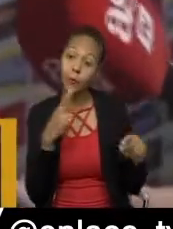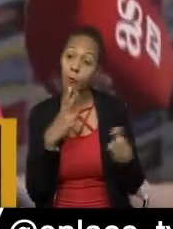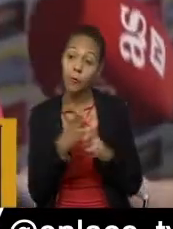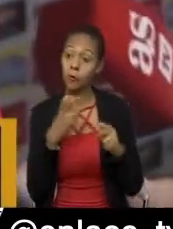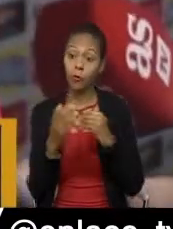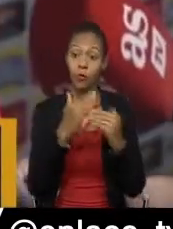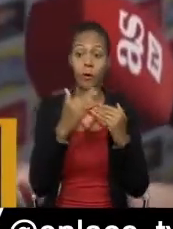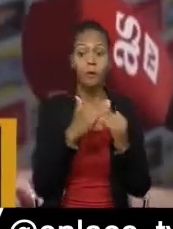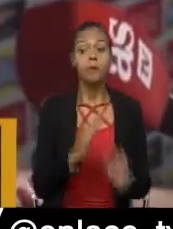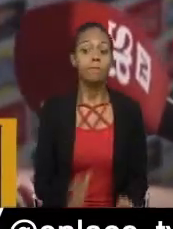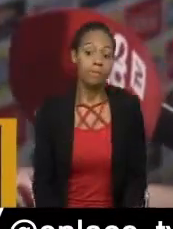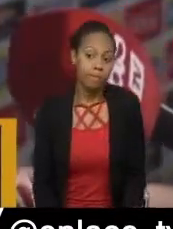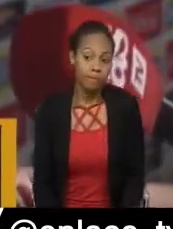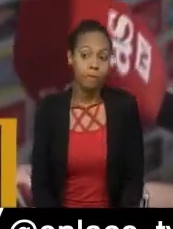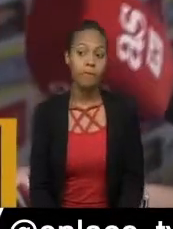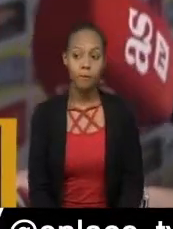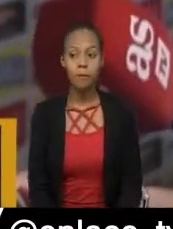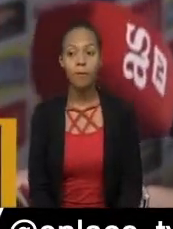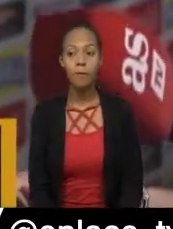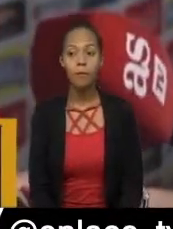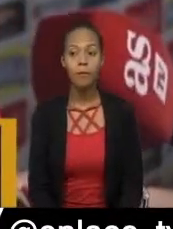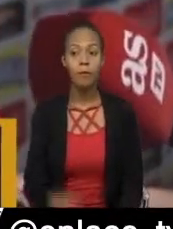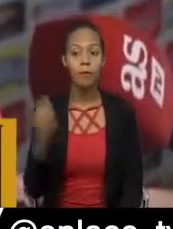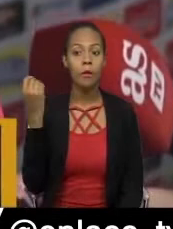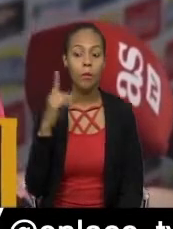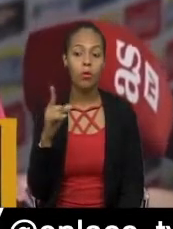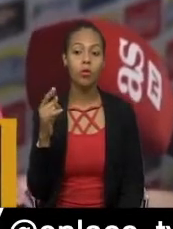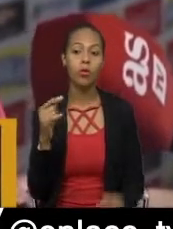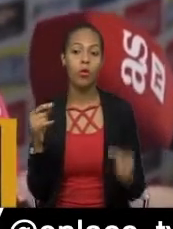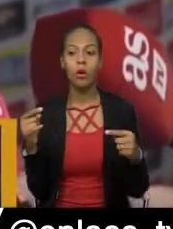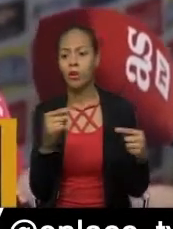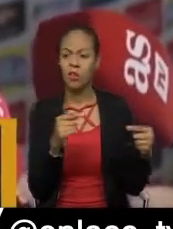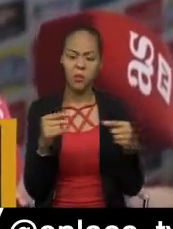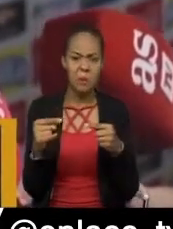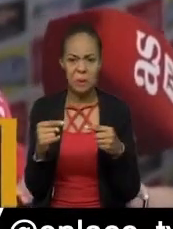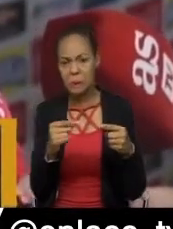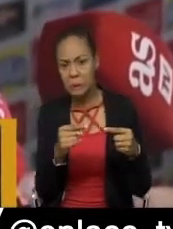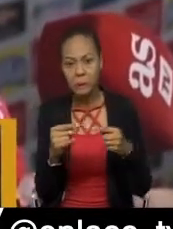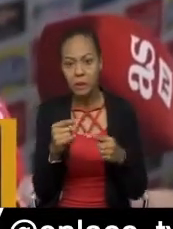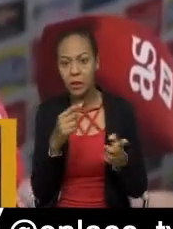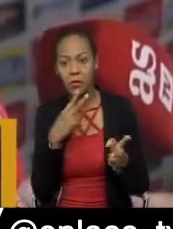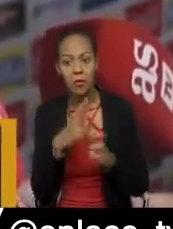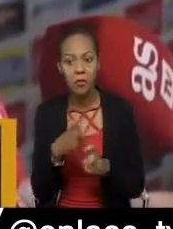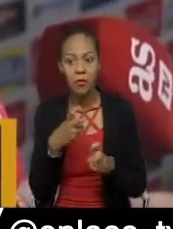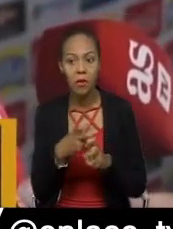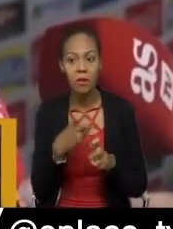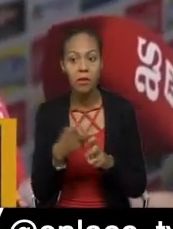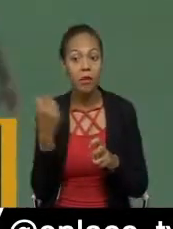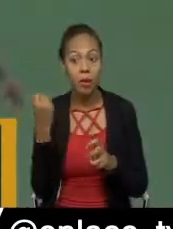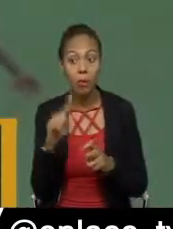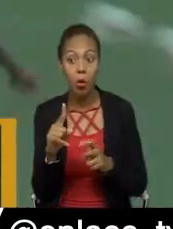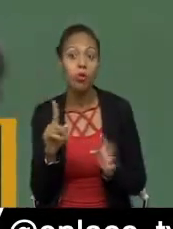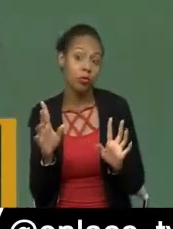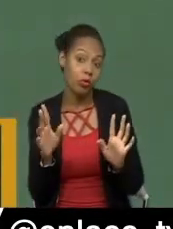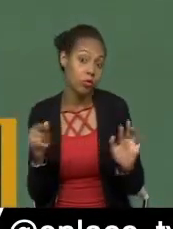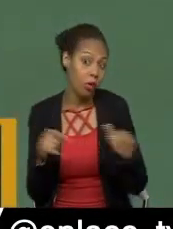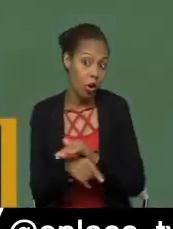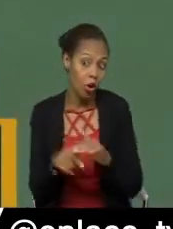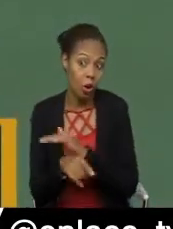Esto hace evidente que puede ser un partido de mucha fricción, donde no se concedan muchos espacios, y ahí